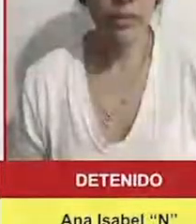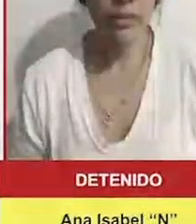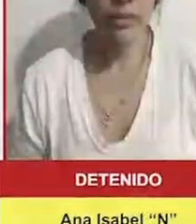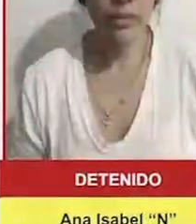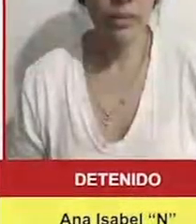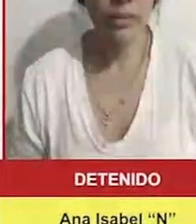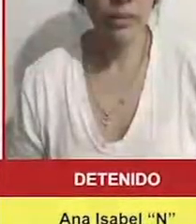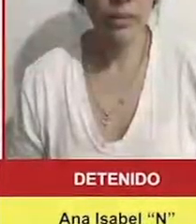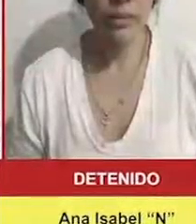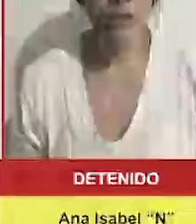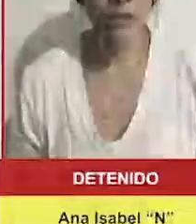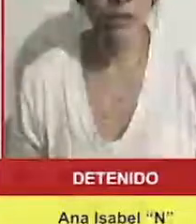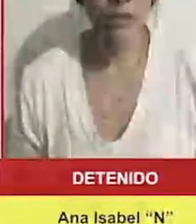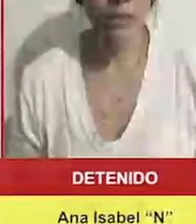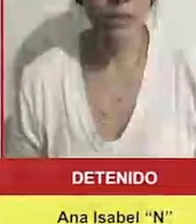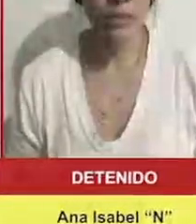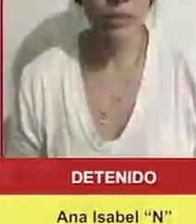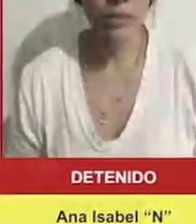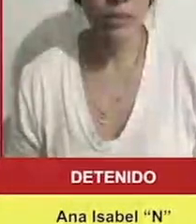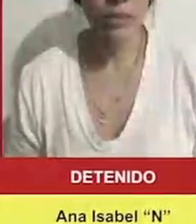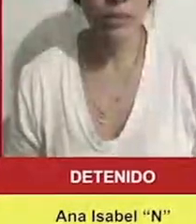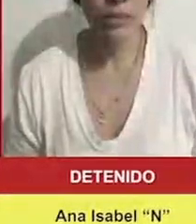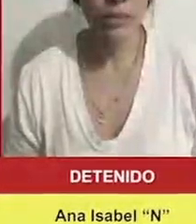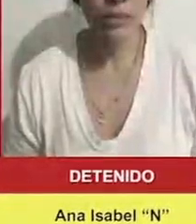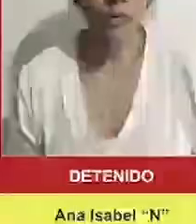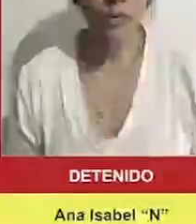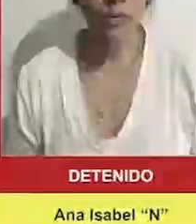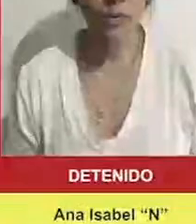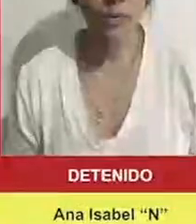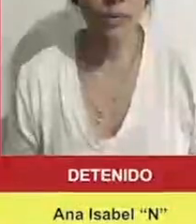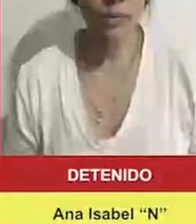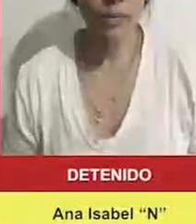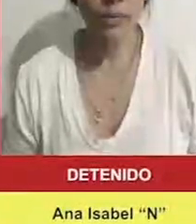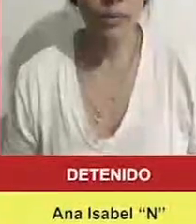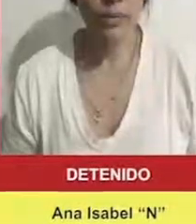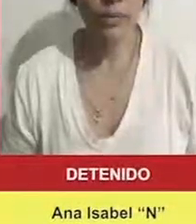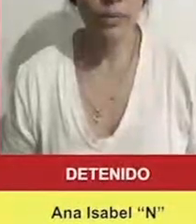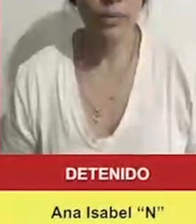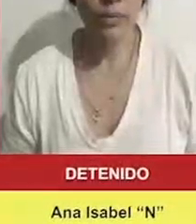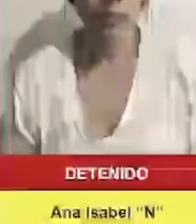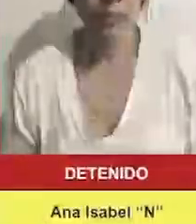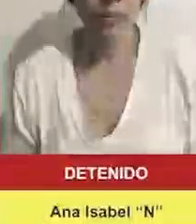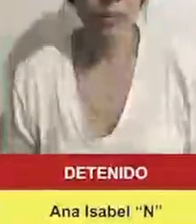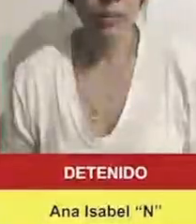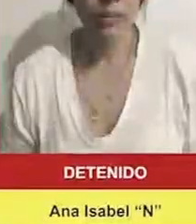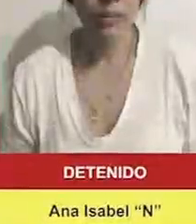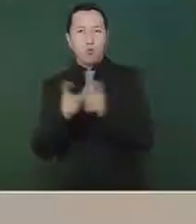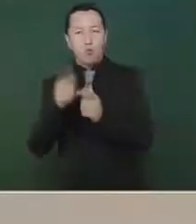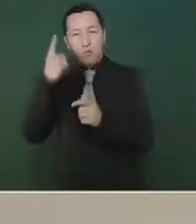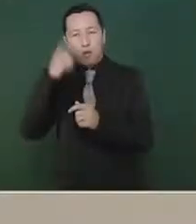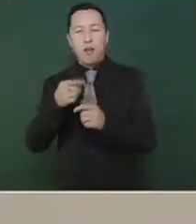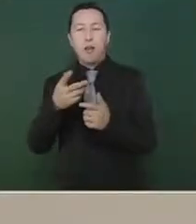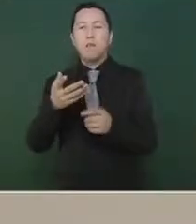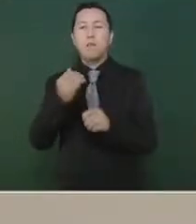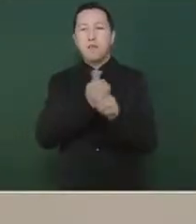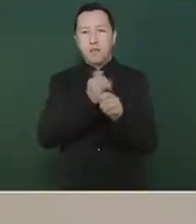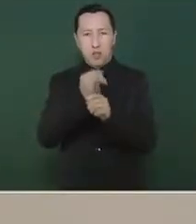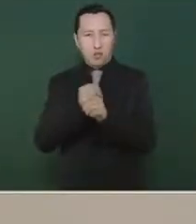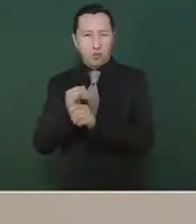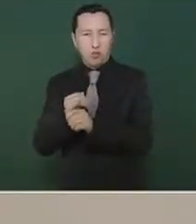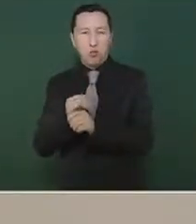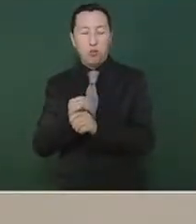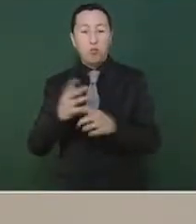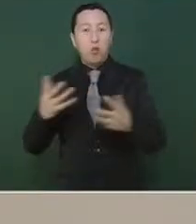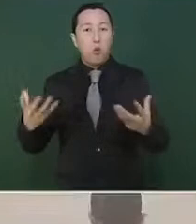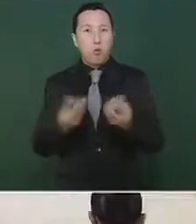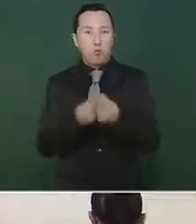cártel Jalisco Nueva Generación en Tepic, Nayarit, quien coordinaba células de narcomenudeo y sicarios. Lograron detener